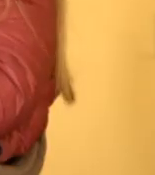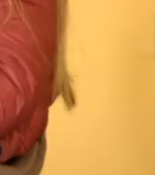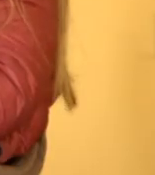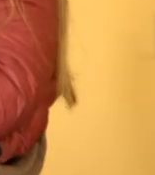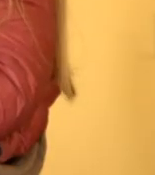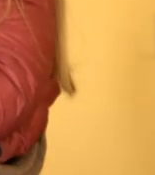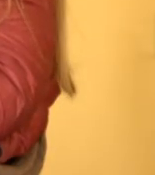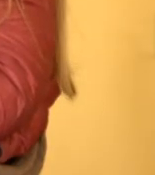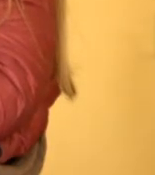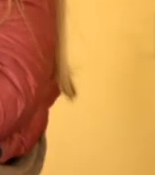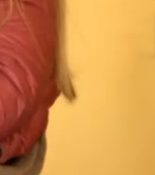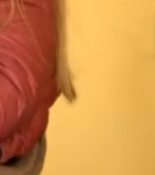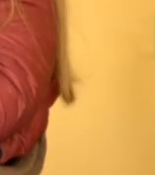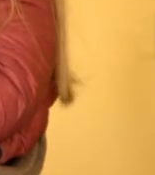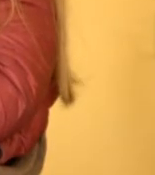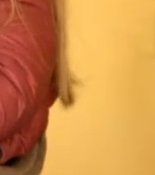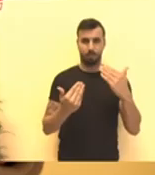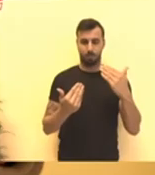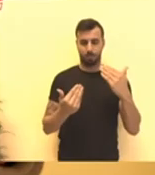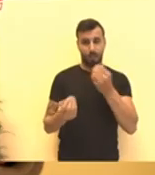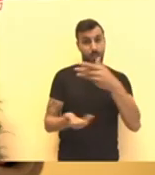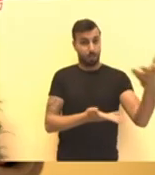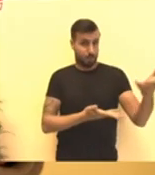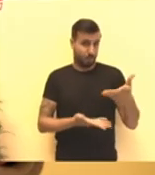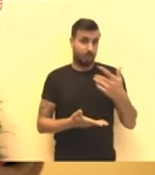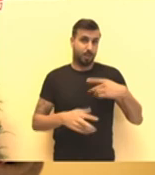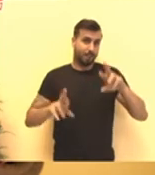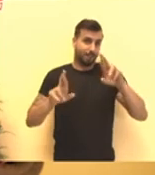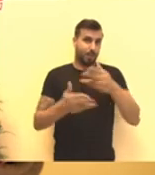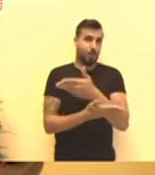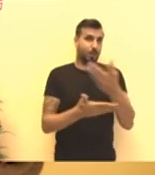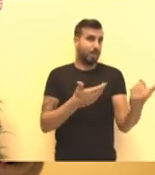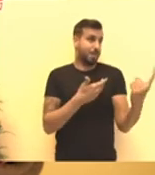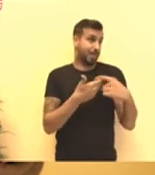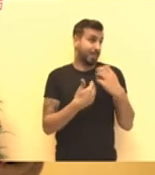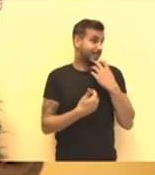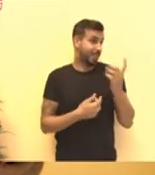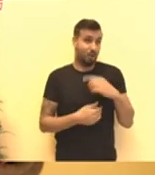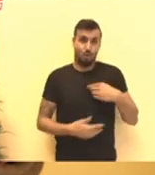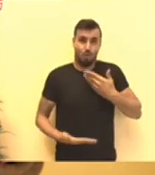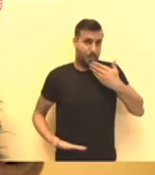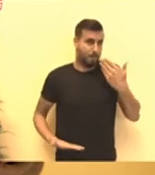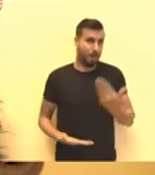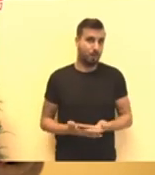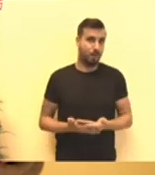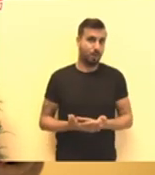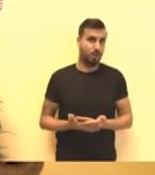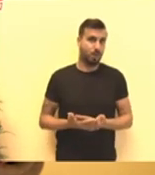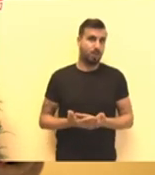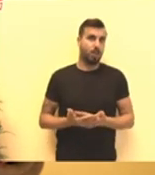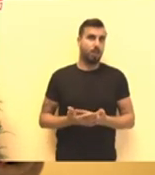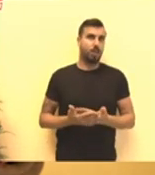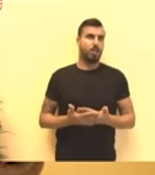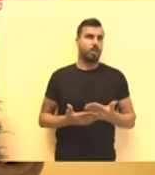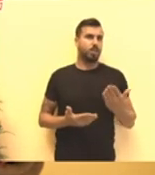Bueno, yo quería darles las gracias otra vez más por la invitación. Yo espero que ahora intervengan ustedes, si no yo me aburro. Últimos